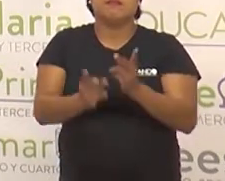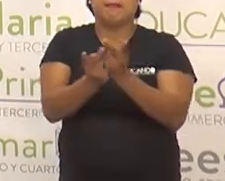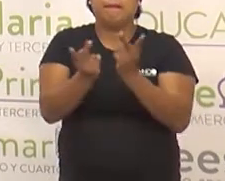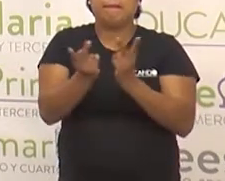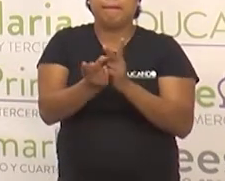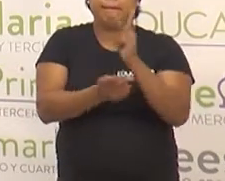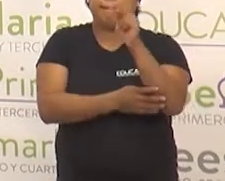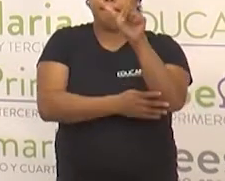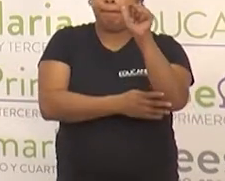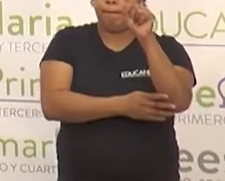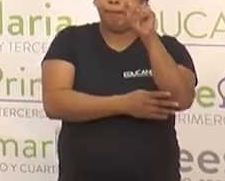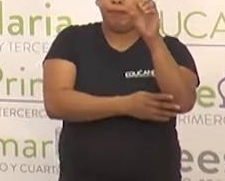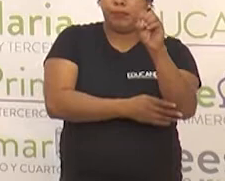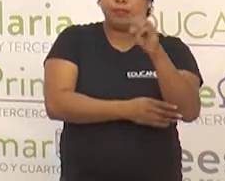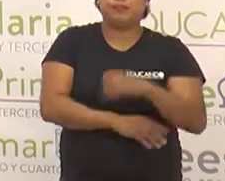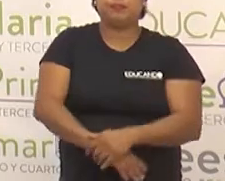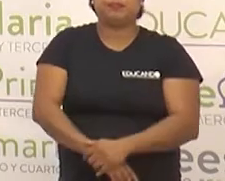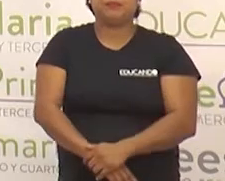plato